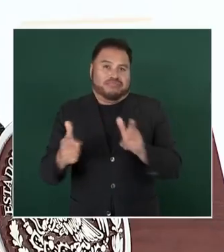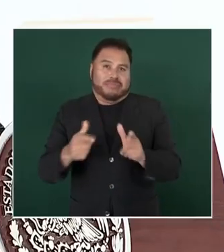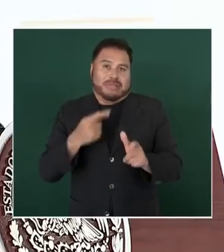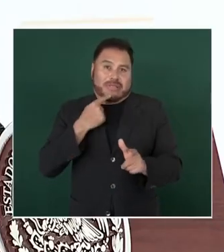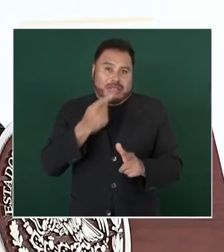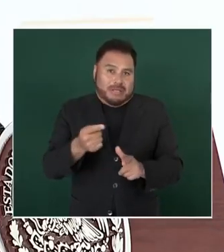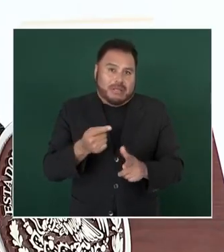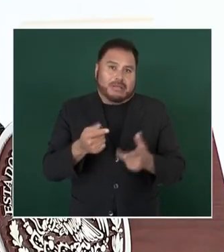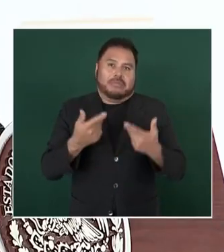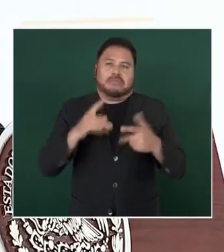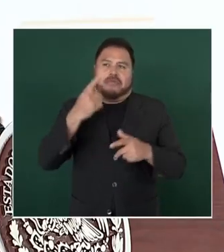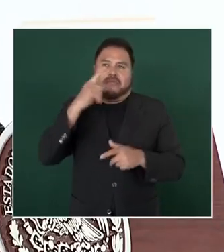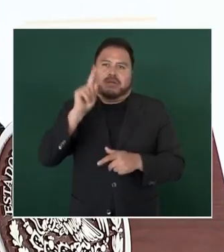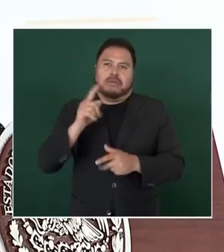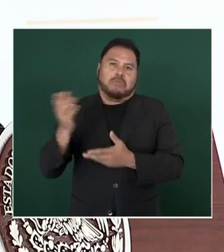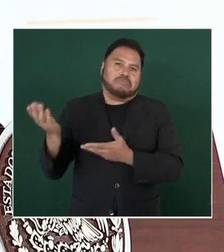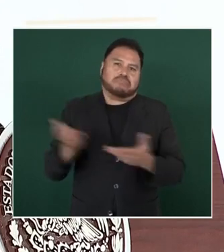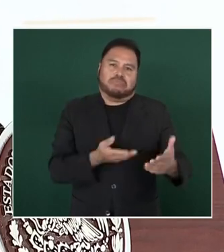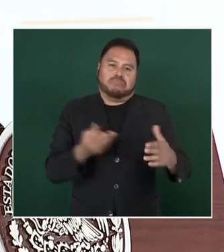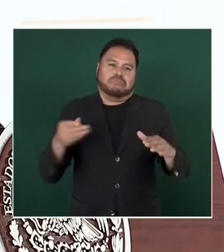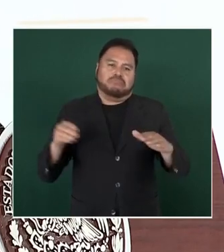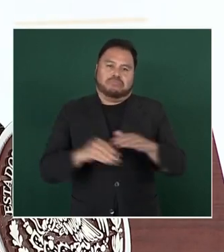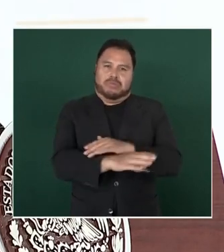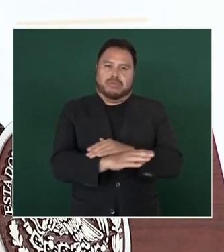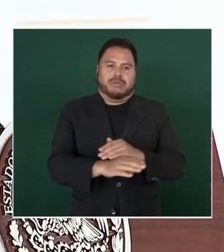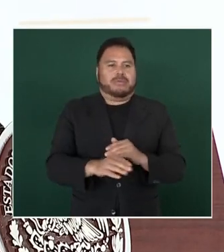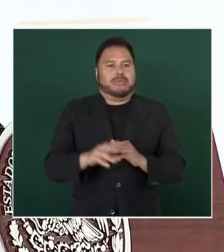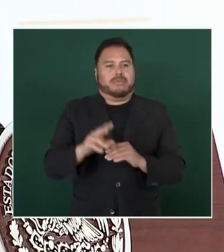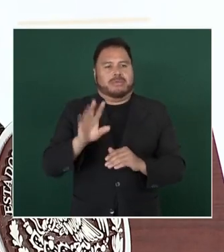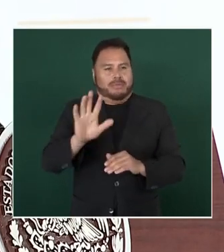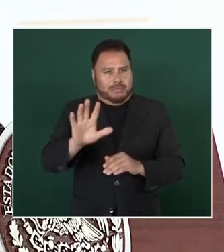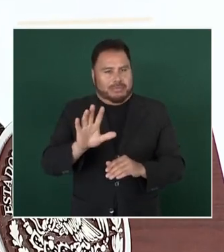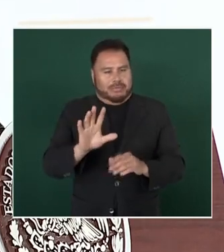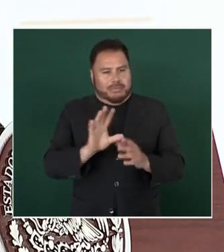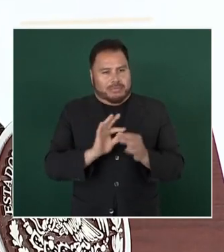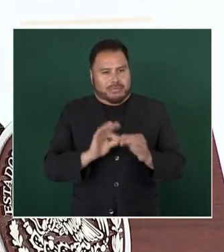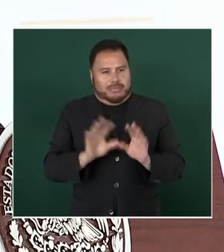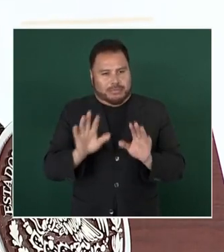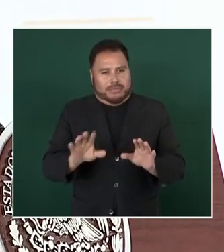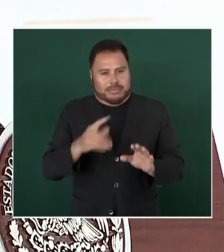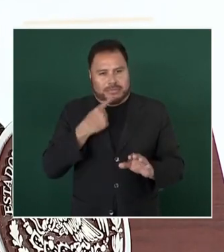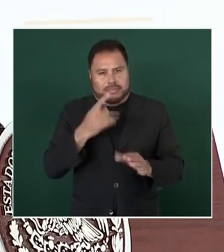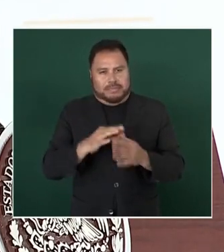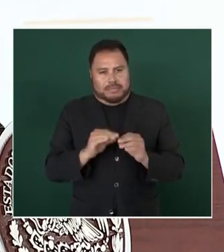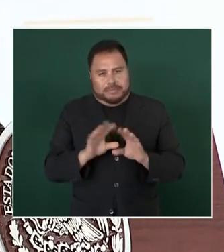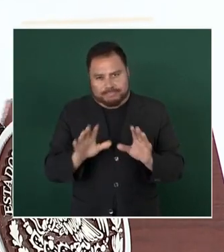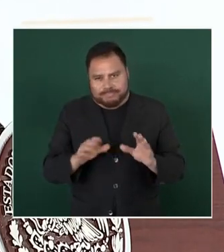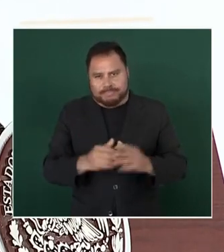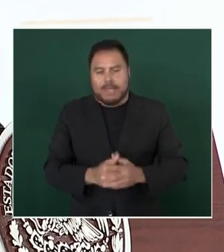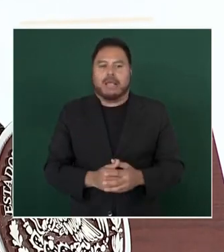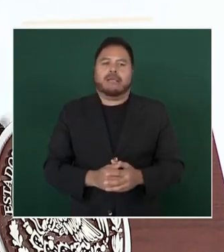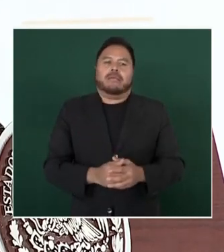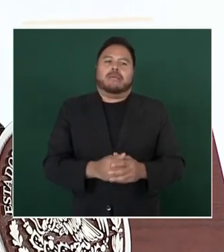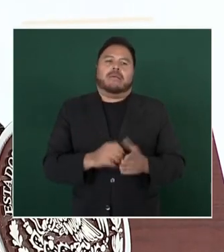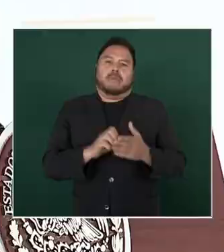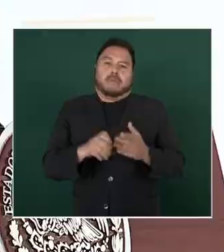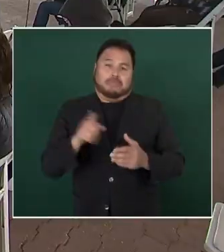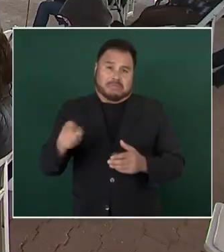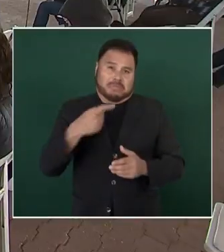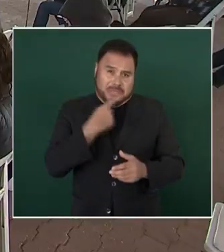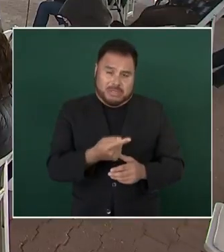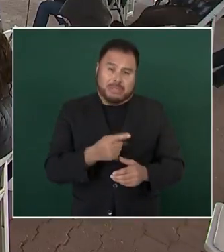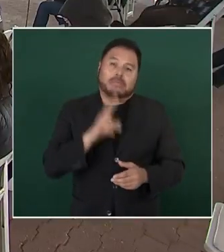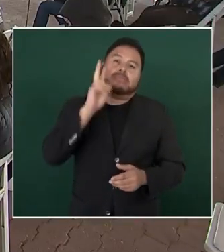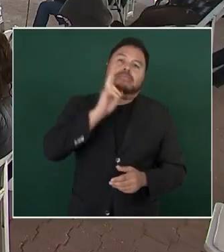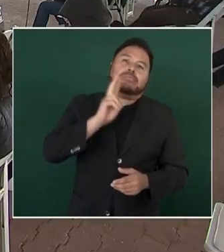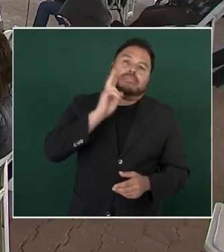fuera con una gran facilidad, pero pues, primero que nada, pues no valora nuestro trabajo, ¿no? Y la situación es que si tienen pruebas, que lo presenten,